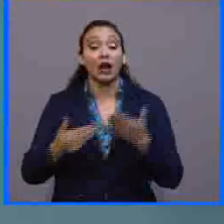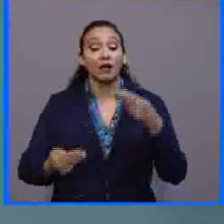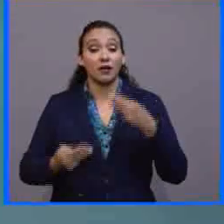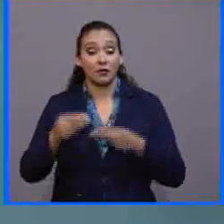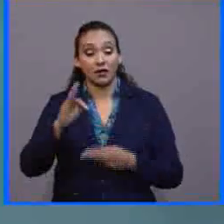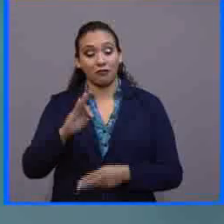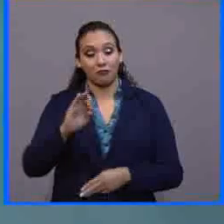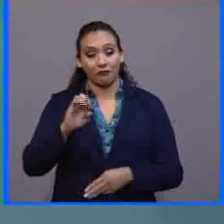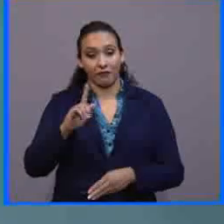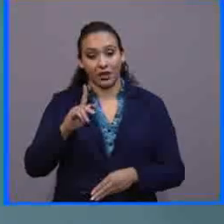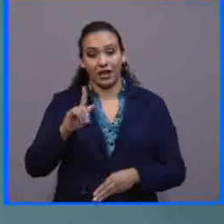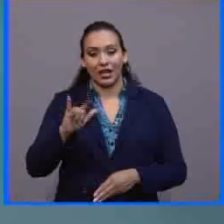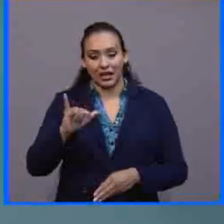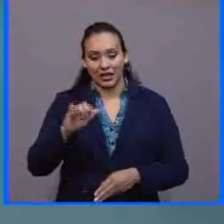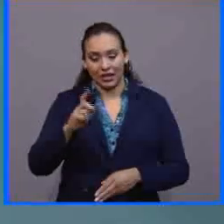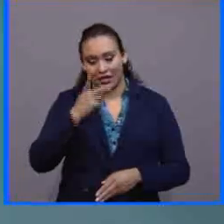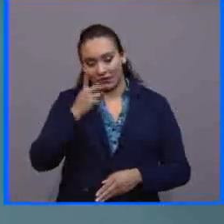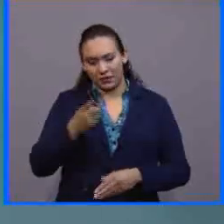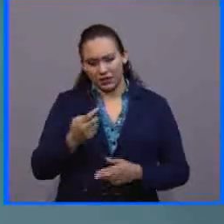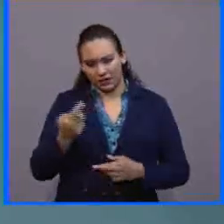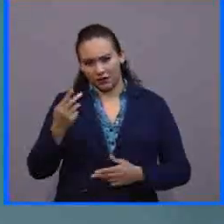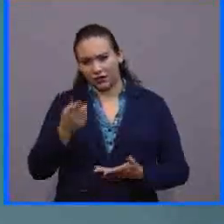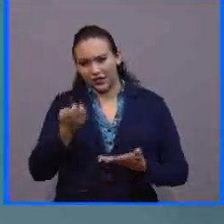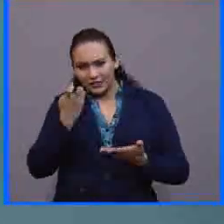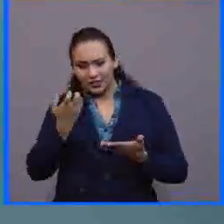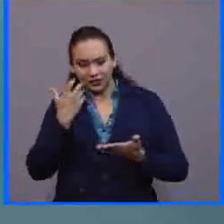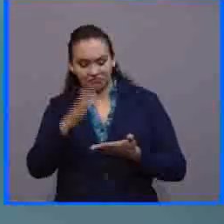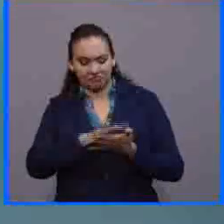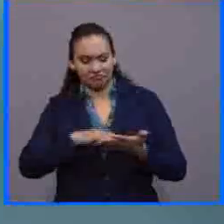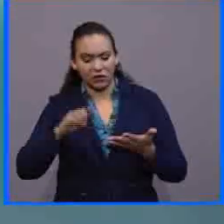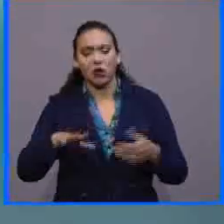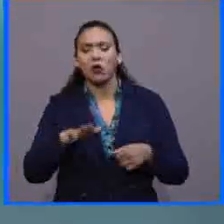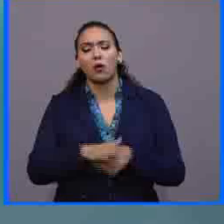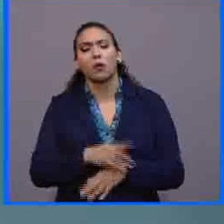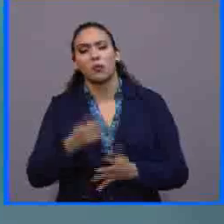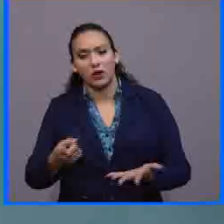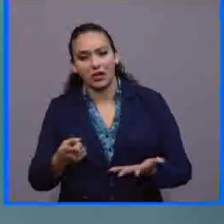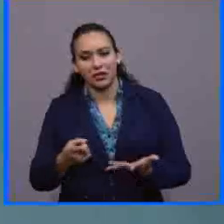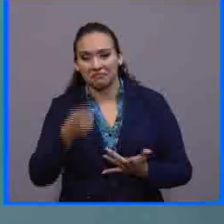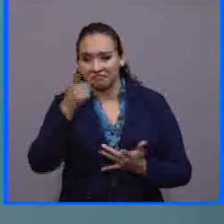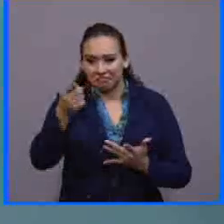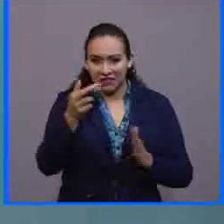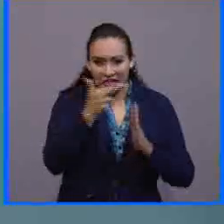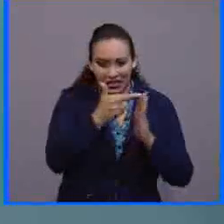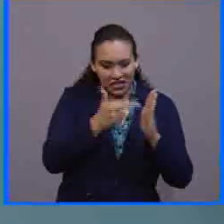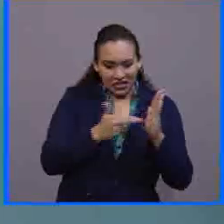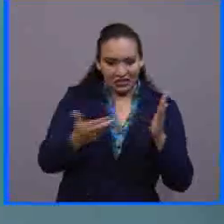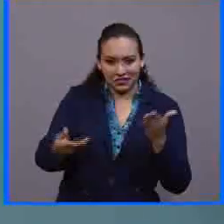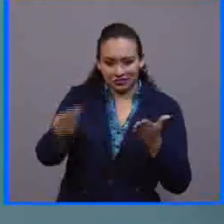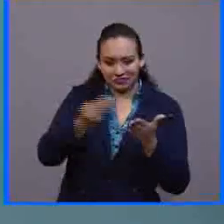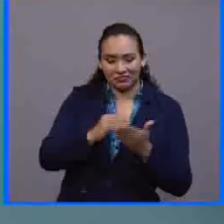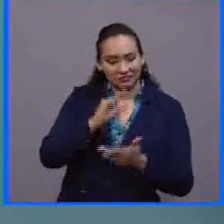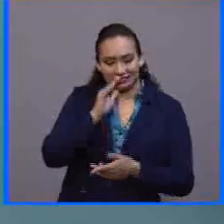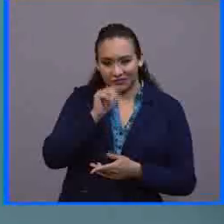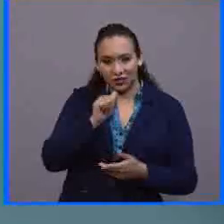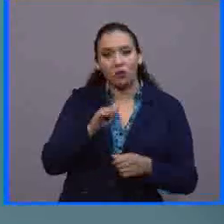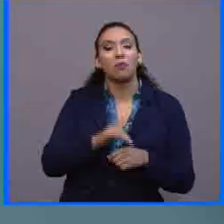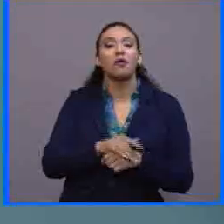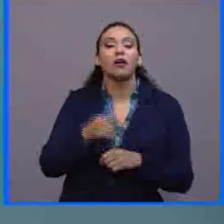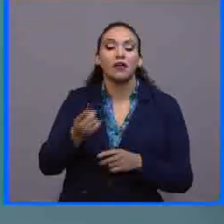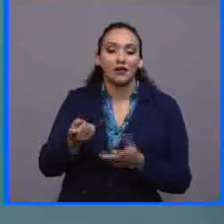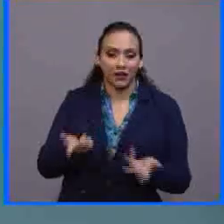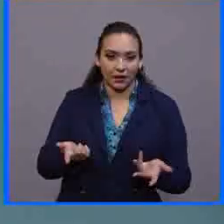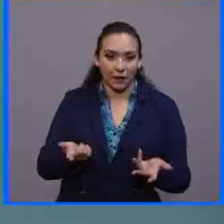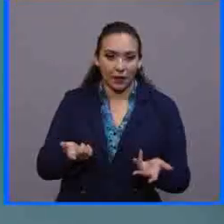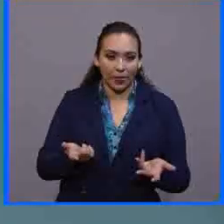propone desechar el recurso de reconsideración porque advierte que no se actualiza el requisito especial de procedencia. Esto debido a